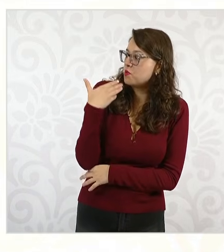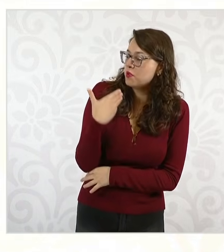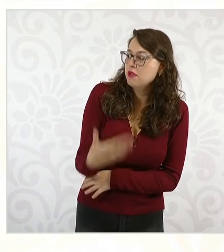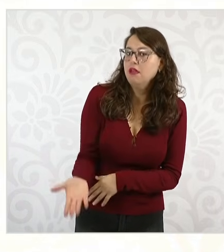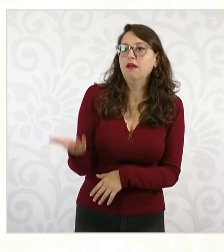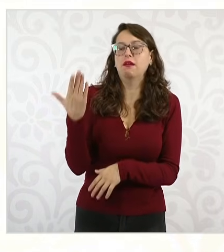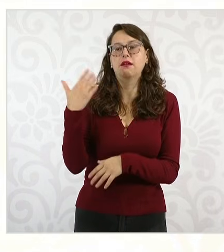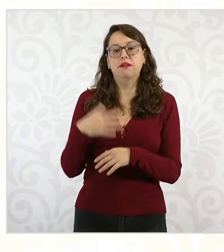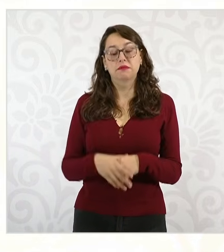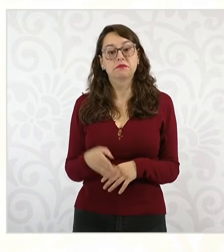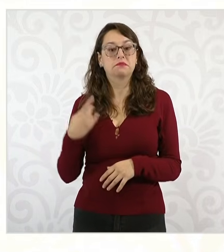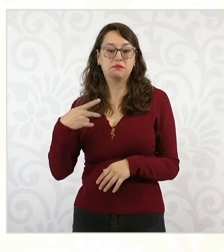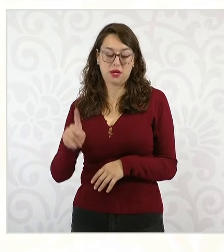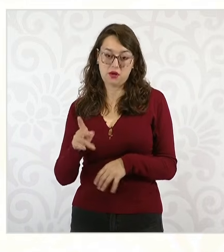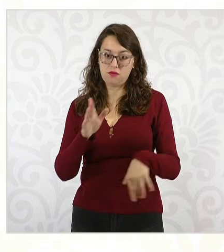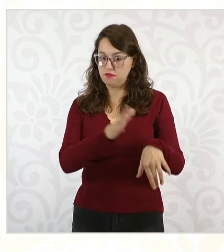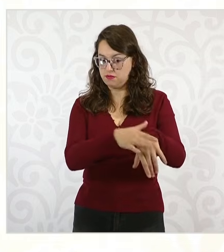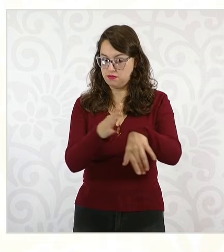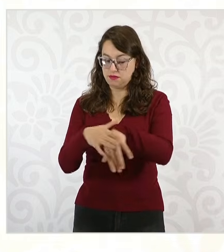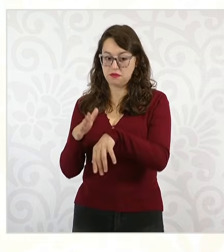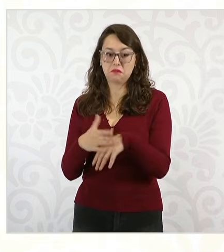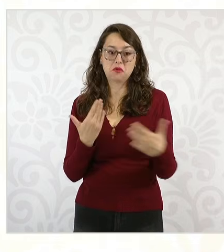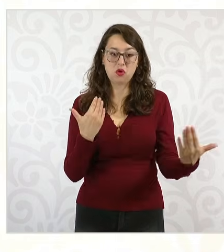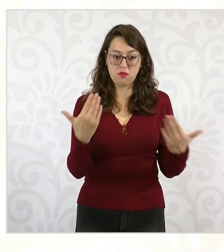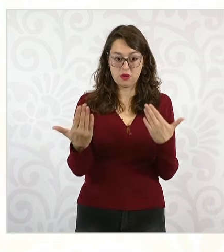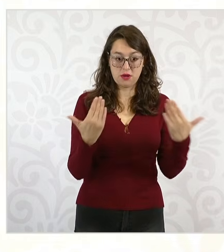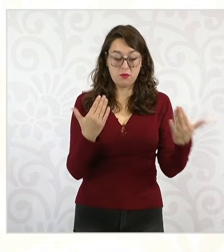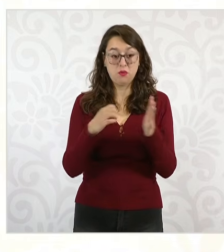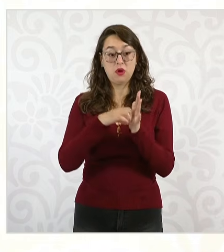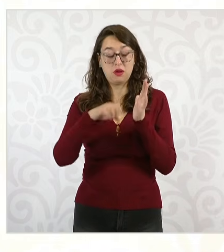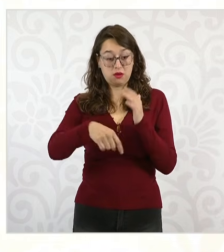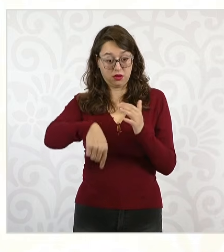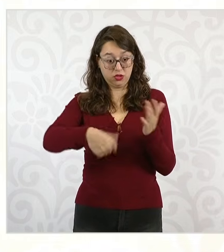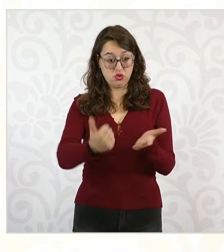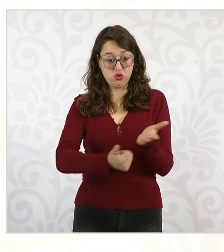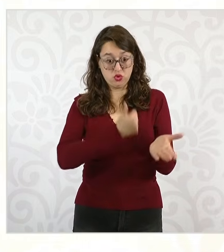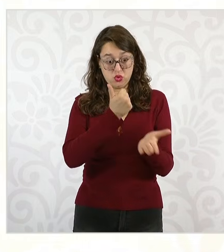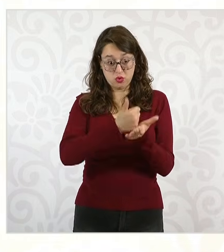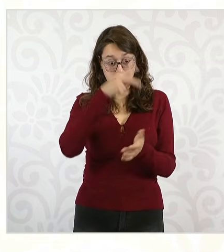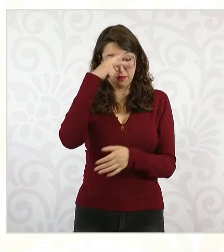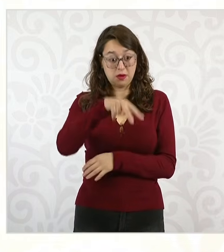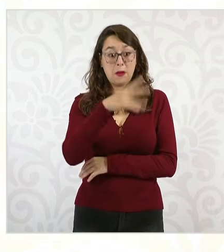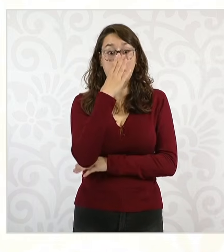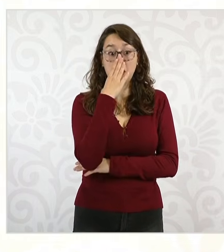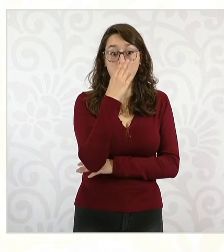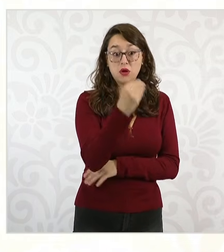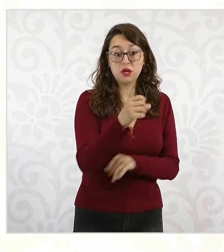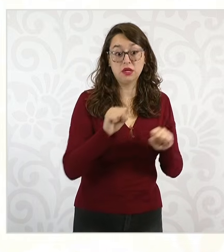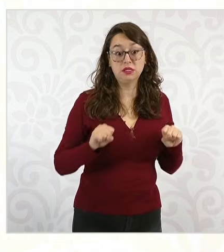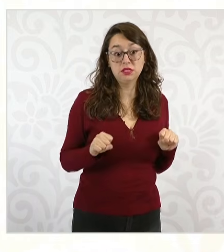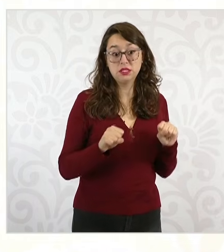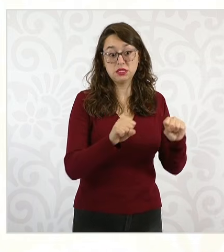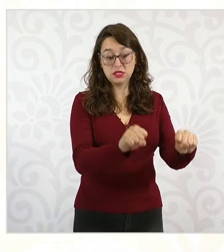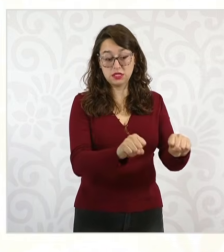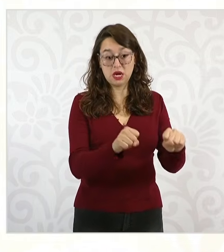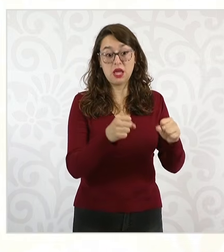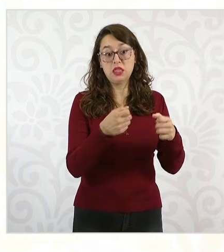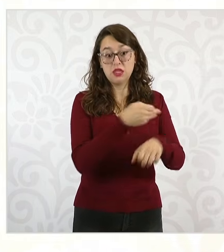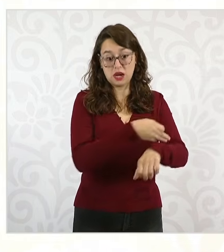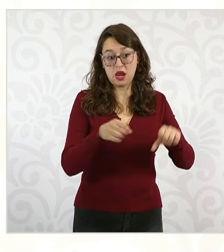las personas consumidoras tenemos este comparativo. Coyoacán, Ciudad de México, en la alcaldía, Chedraui Plaza América, la más